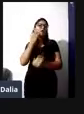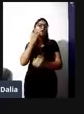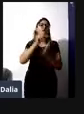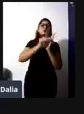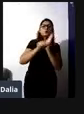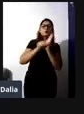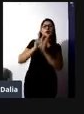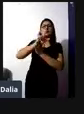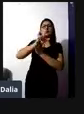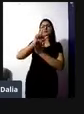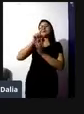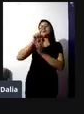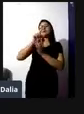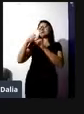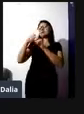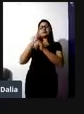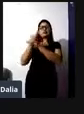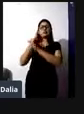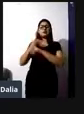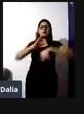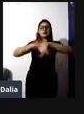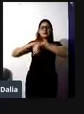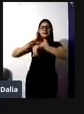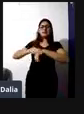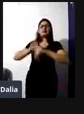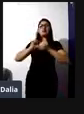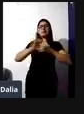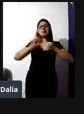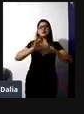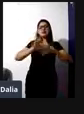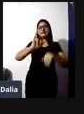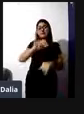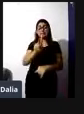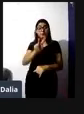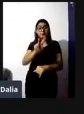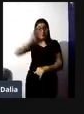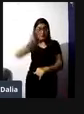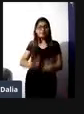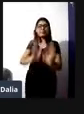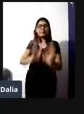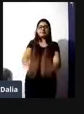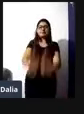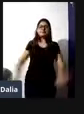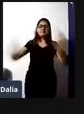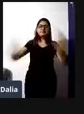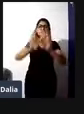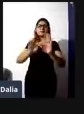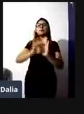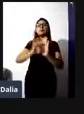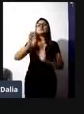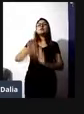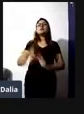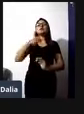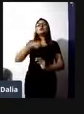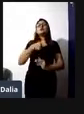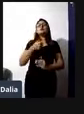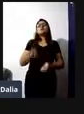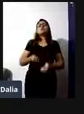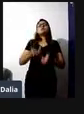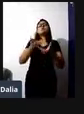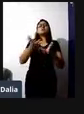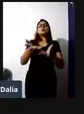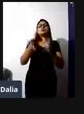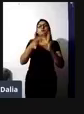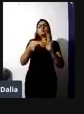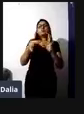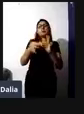imagina qué tan importante es, de verdad. Yo les puedo compartir que en muchos grupos de